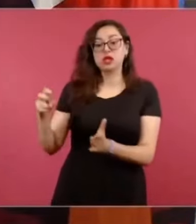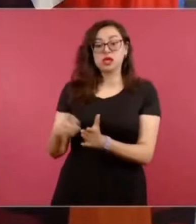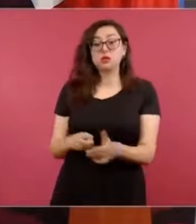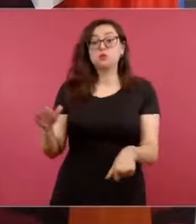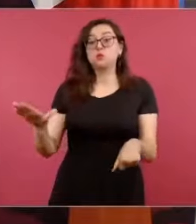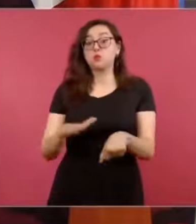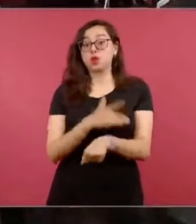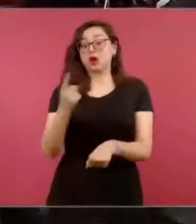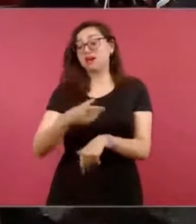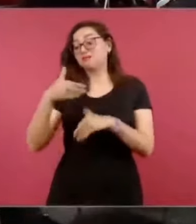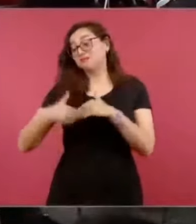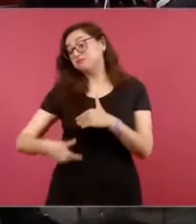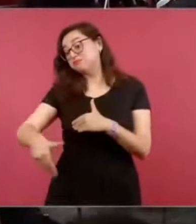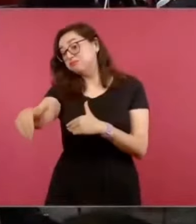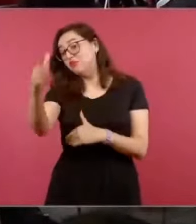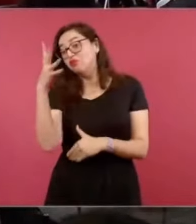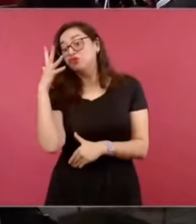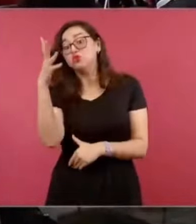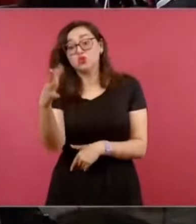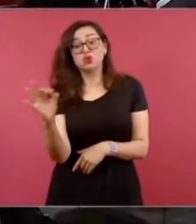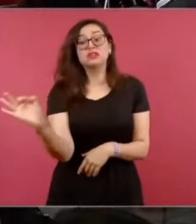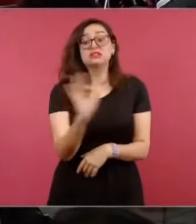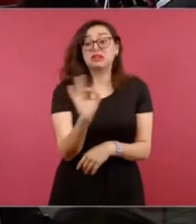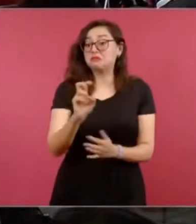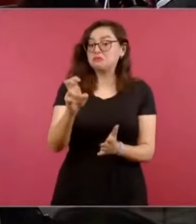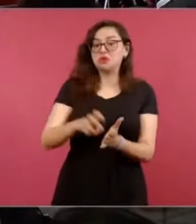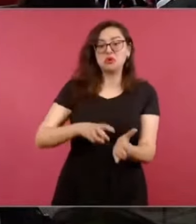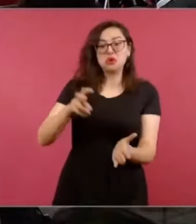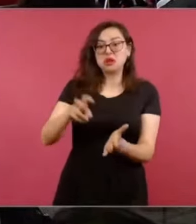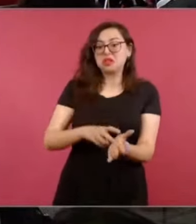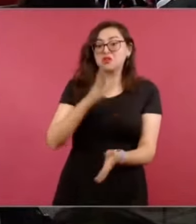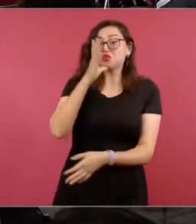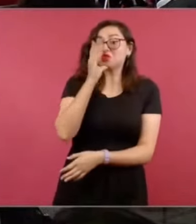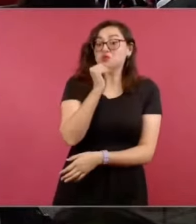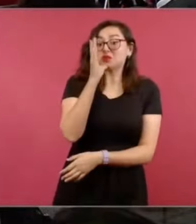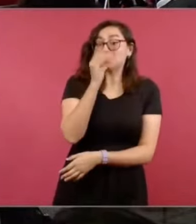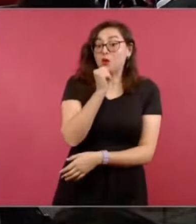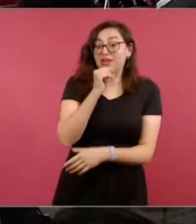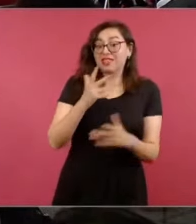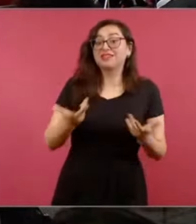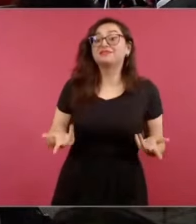porque imagínense hacia adelante,